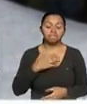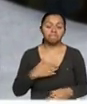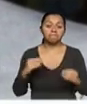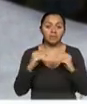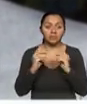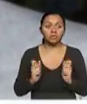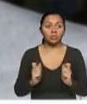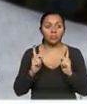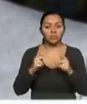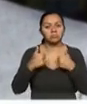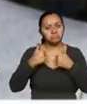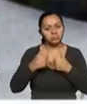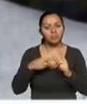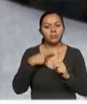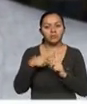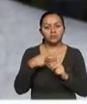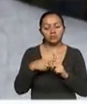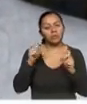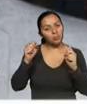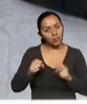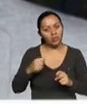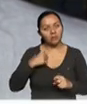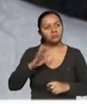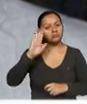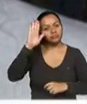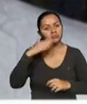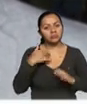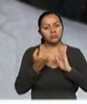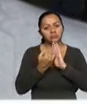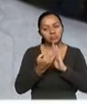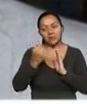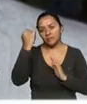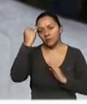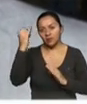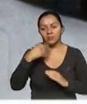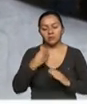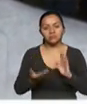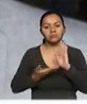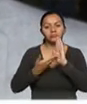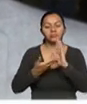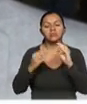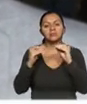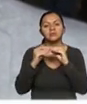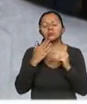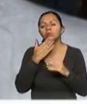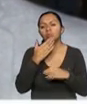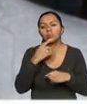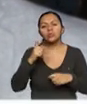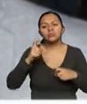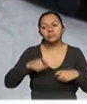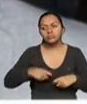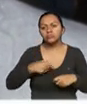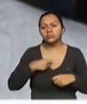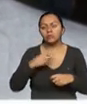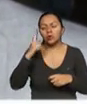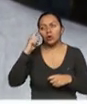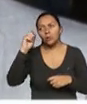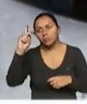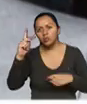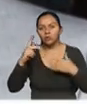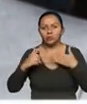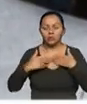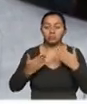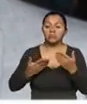oportunidad grandiosa, puesto que nosotros podemos expresar nuestras ideas y dar a conocer nuestros puntos de vista que pueden ser muchas de las